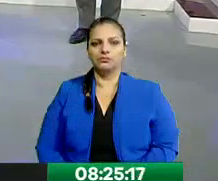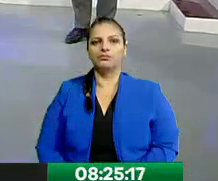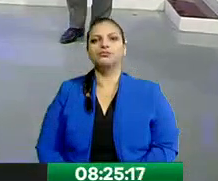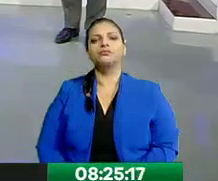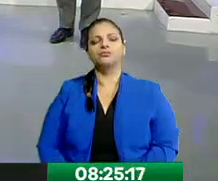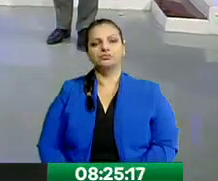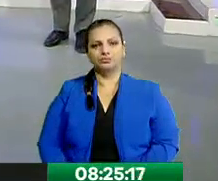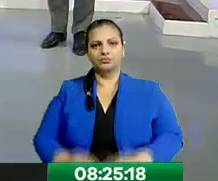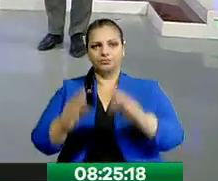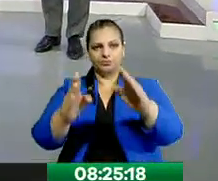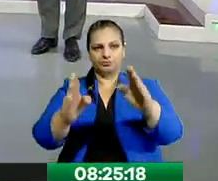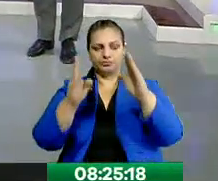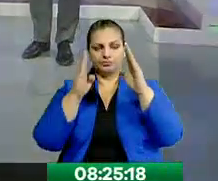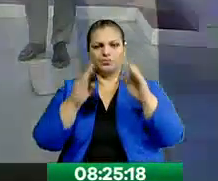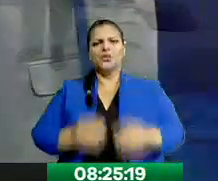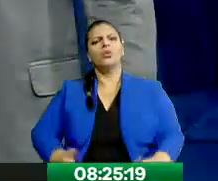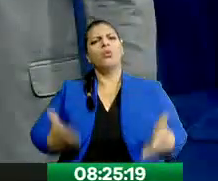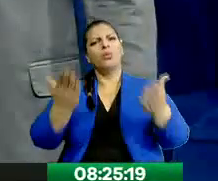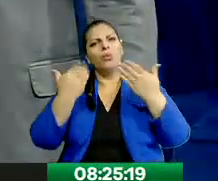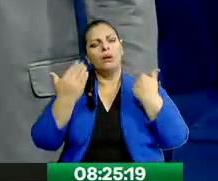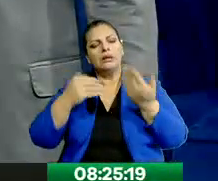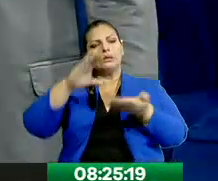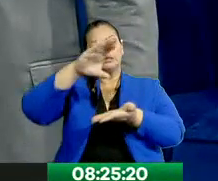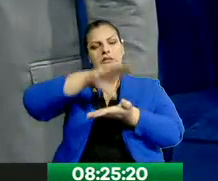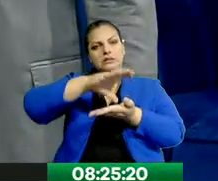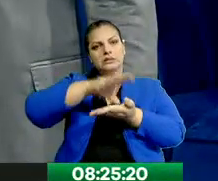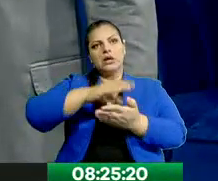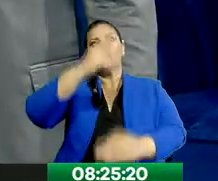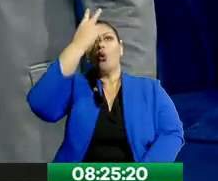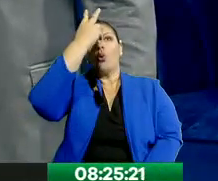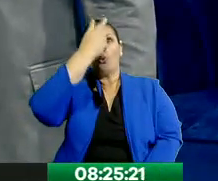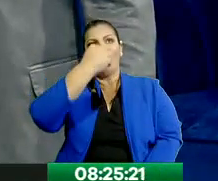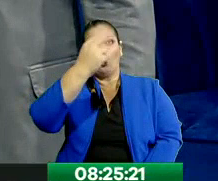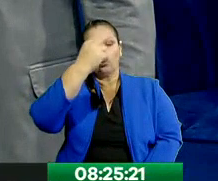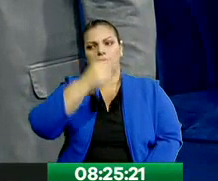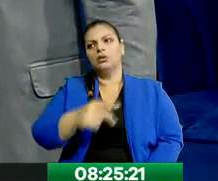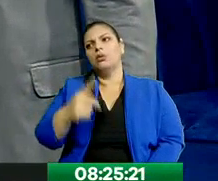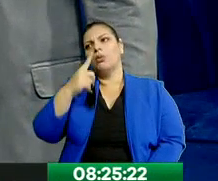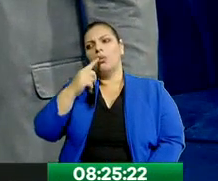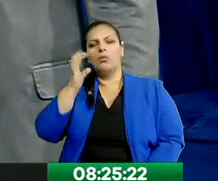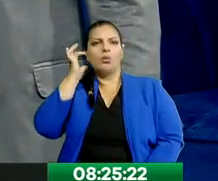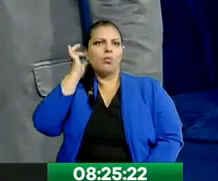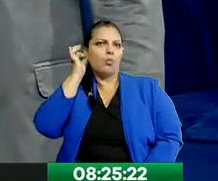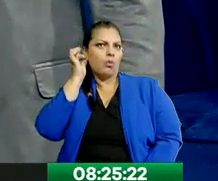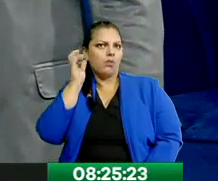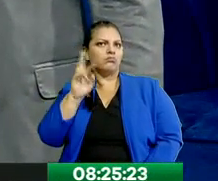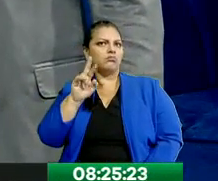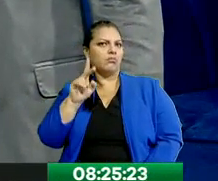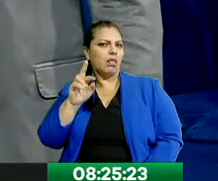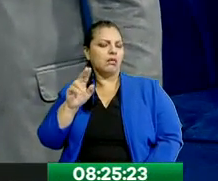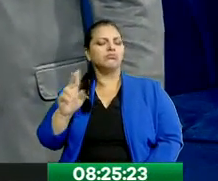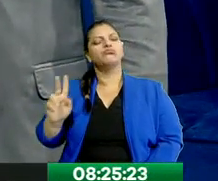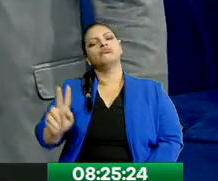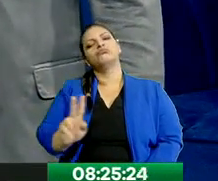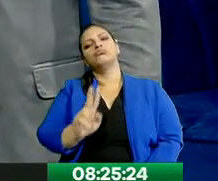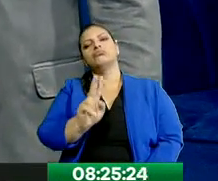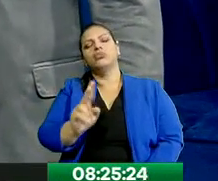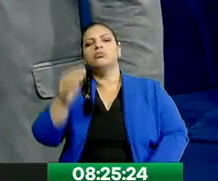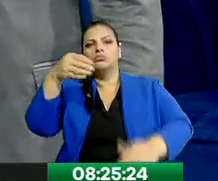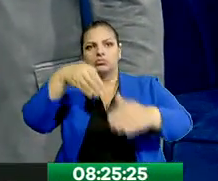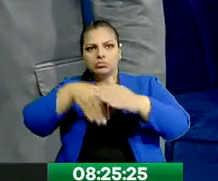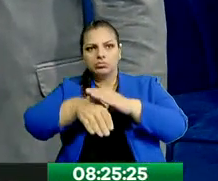Atención, amables televidentes, velan los cuerpos de la pareja hallada muerta en la habitación de un hotel en el centro de la ciudad de Guayaquil. Según